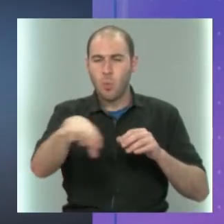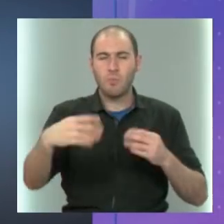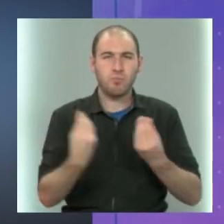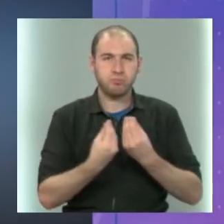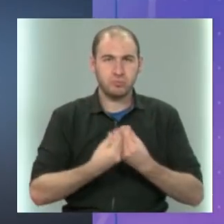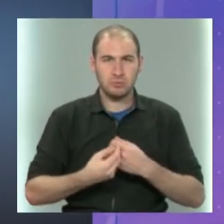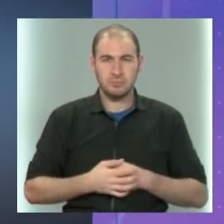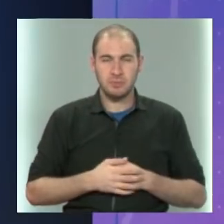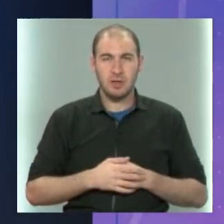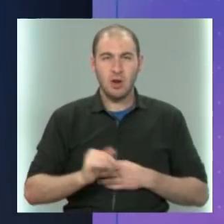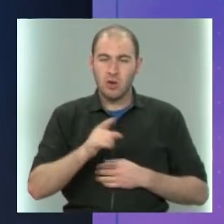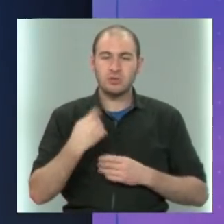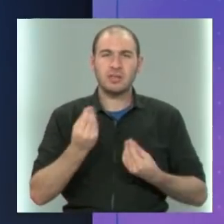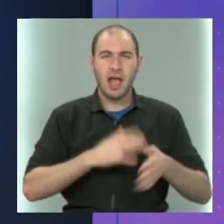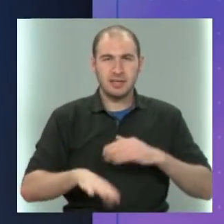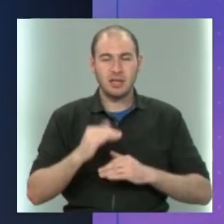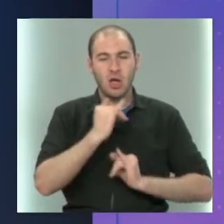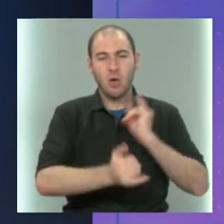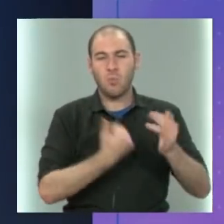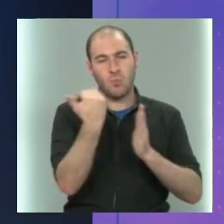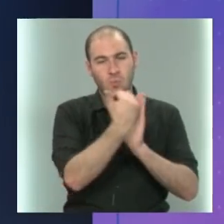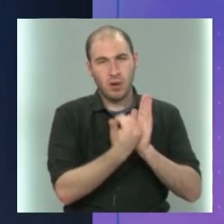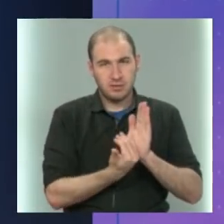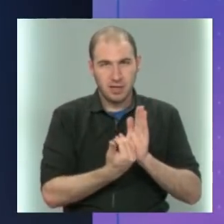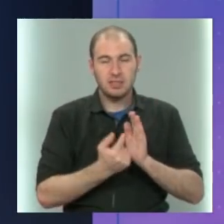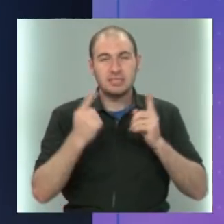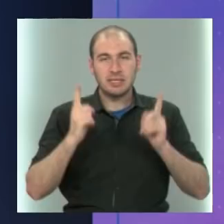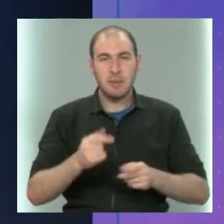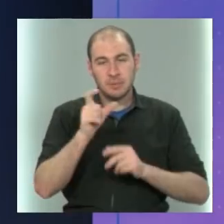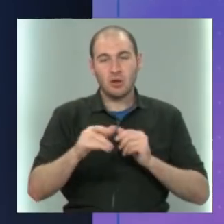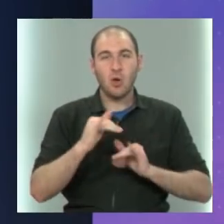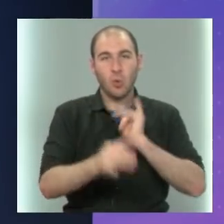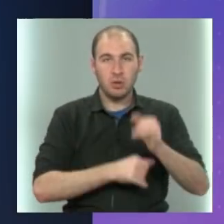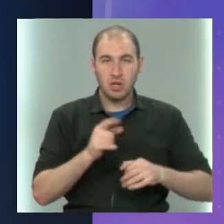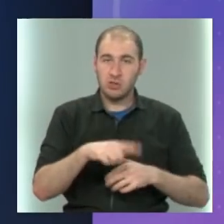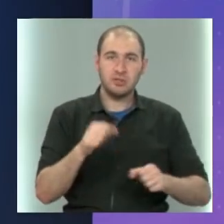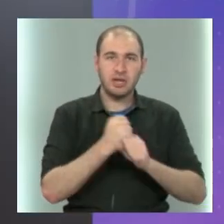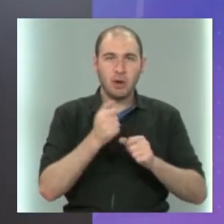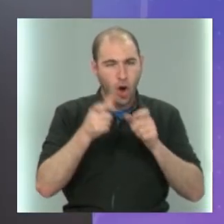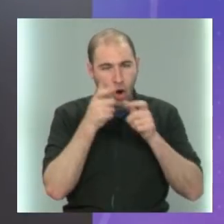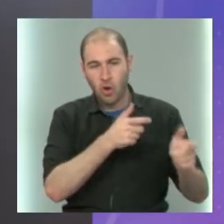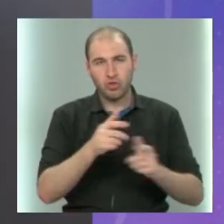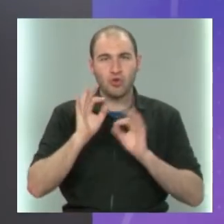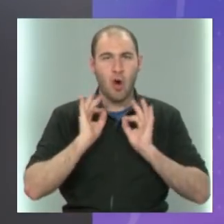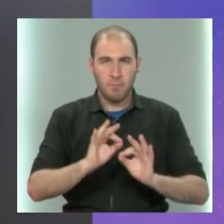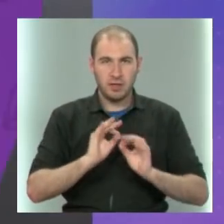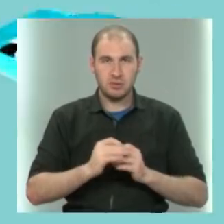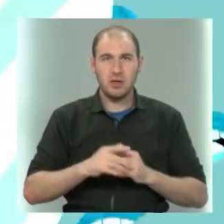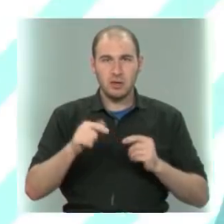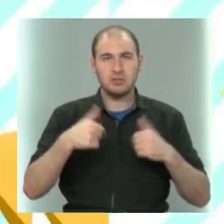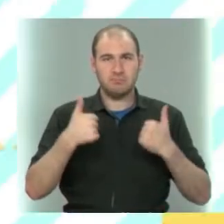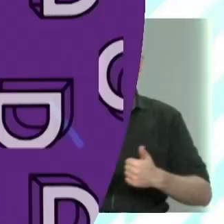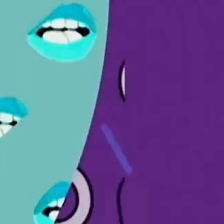del mundo. Lo que tenemos que hacer es dar las explicaciones que haga falta y asegurarle a la gente que estamos trabajando con todos los controles necesarios para que esto se